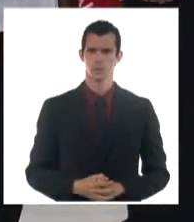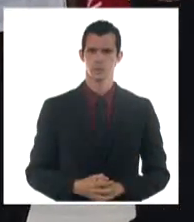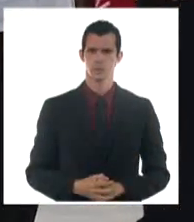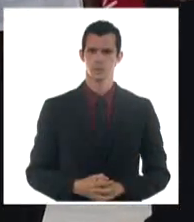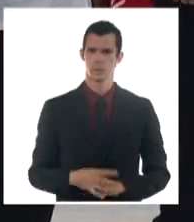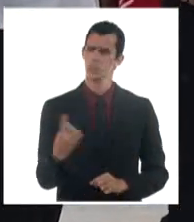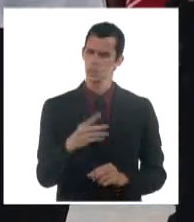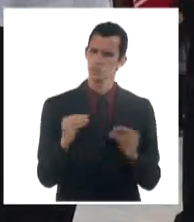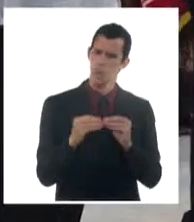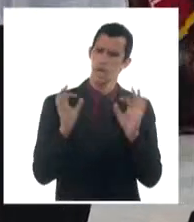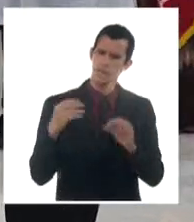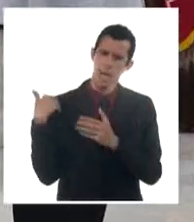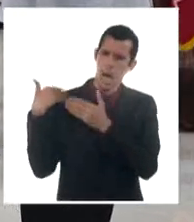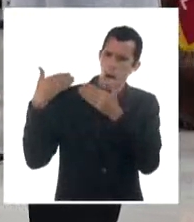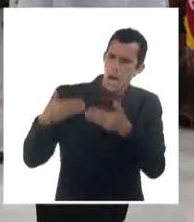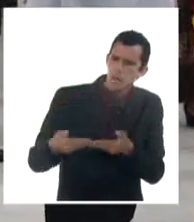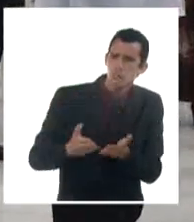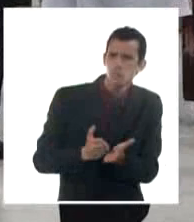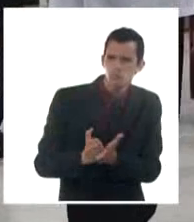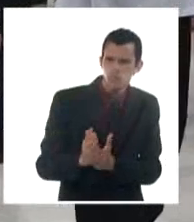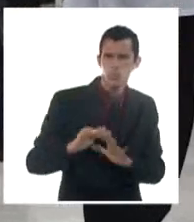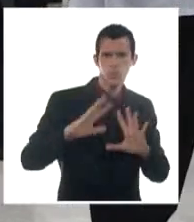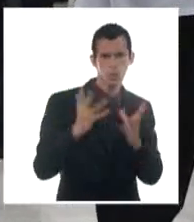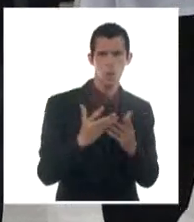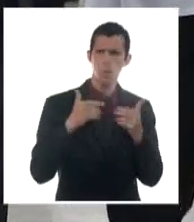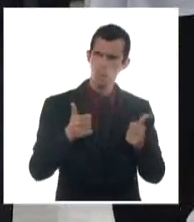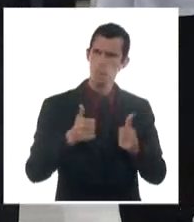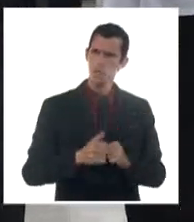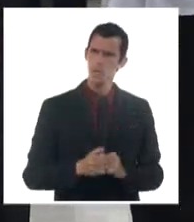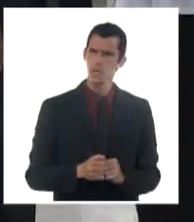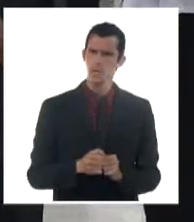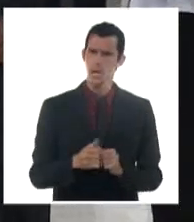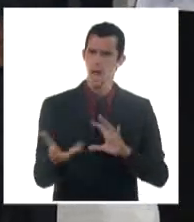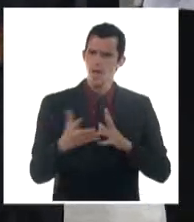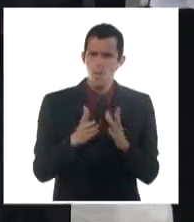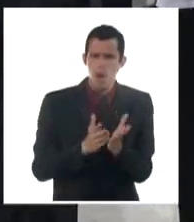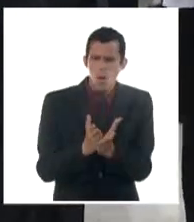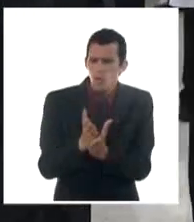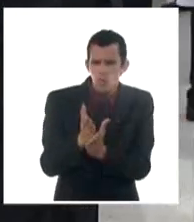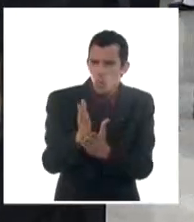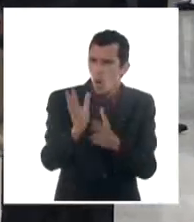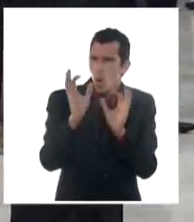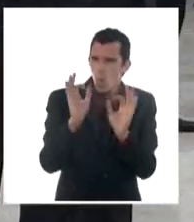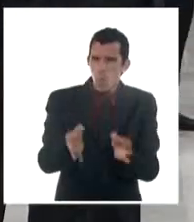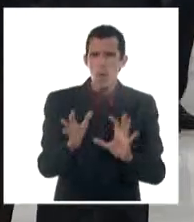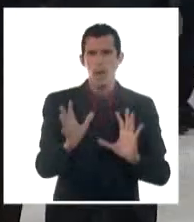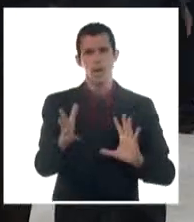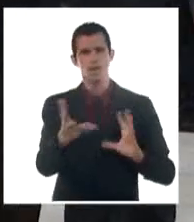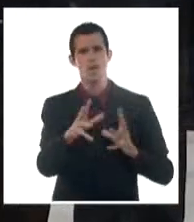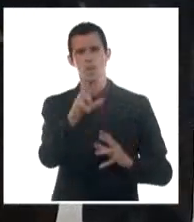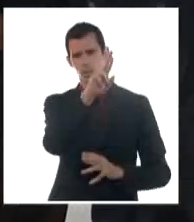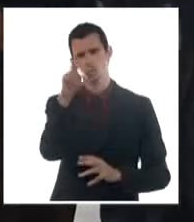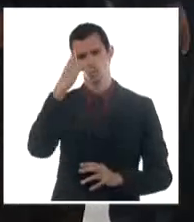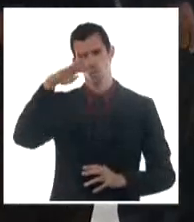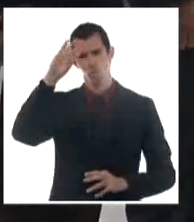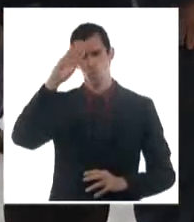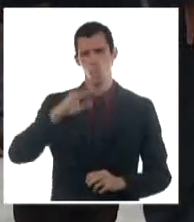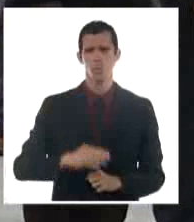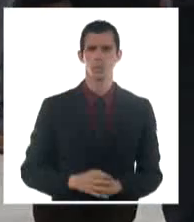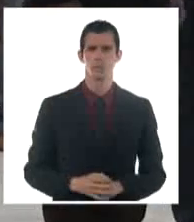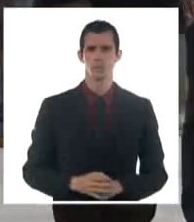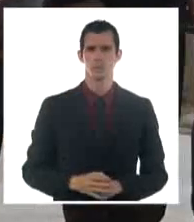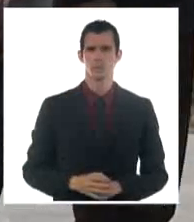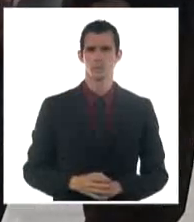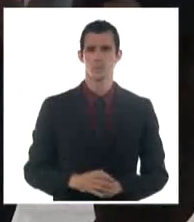camino, porque ese es el único camino, y el único y verdadero camino de la revolución, porque ese es el único y el verdadero camino